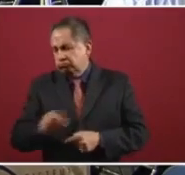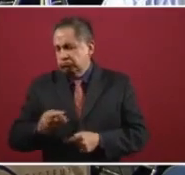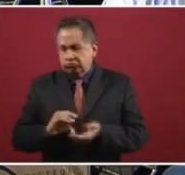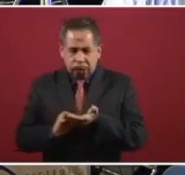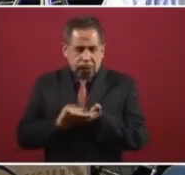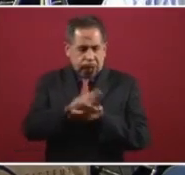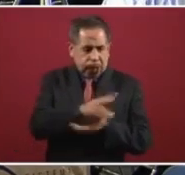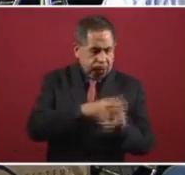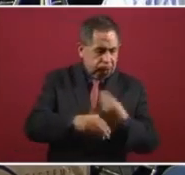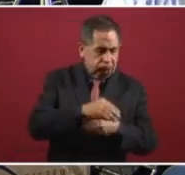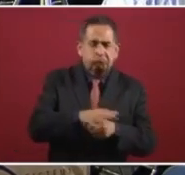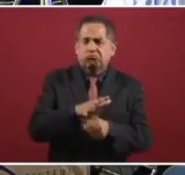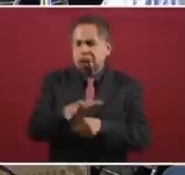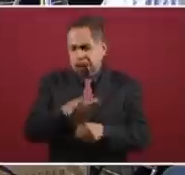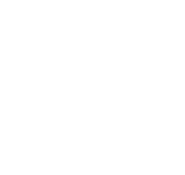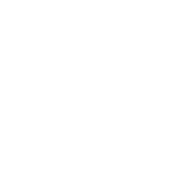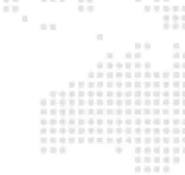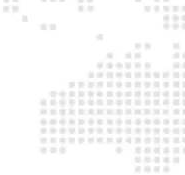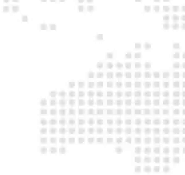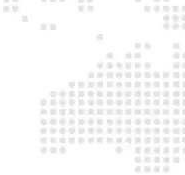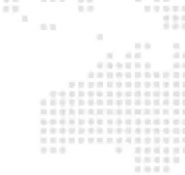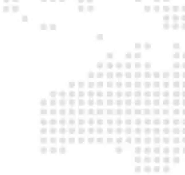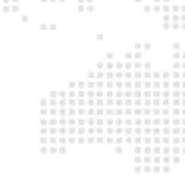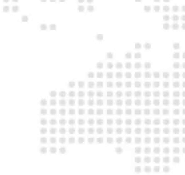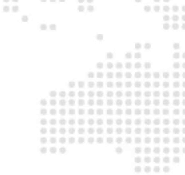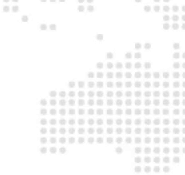los recursos están y los proyectos están